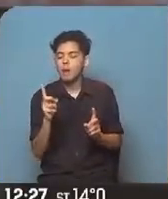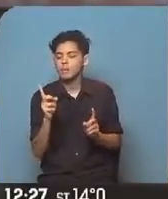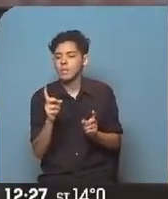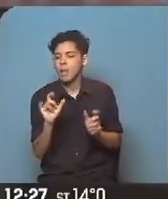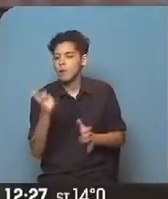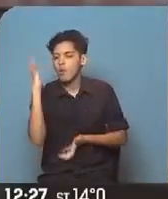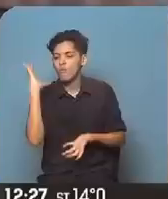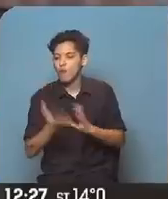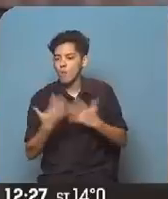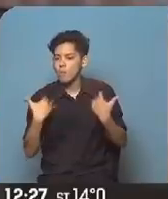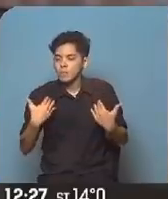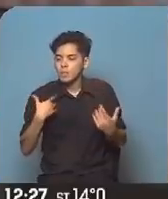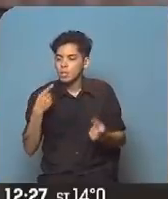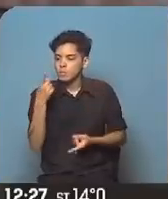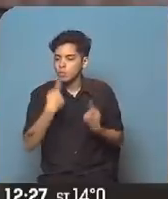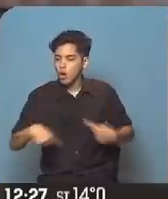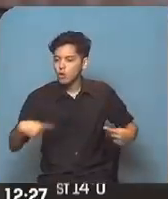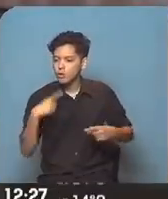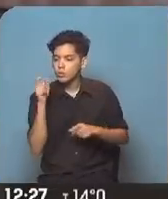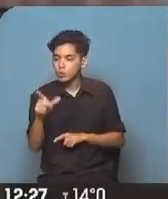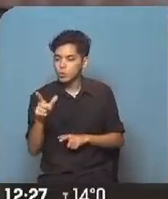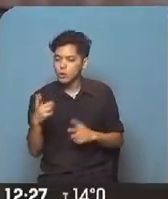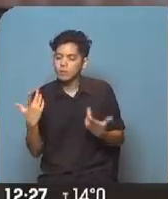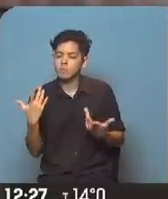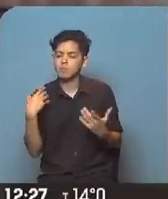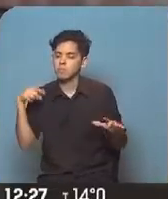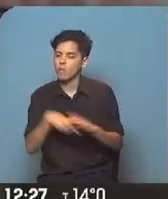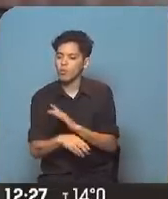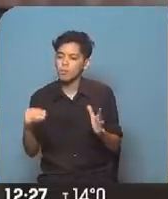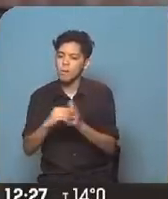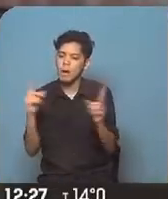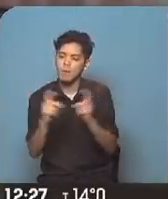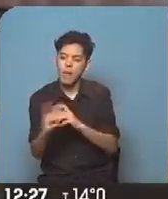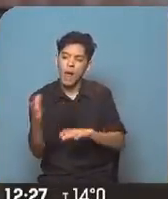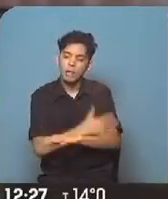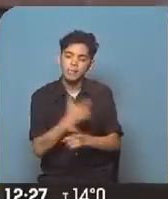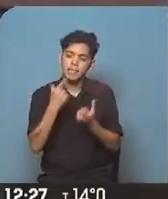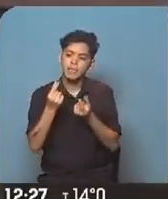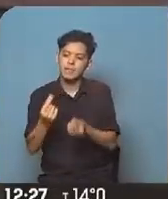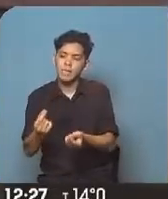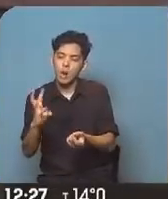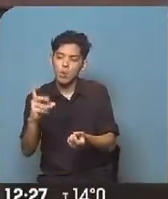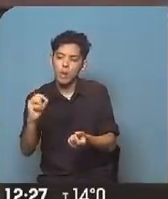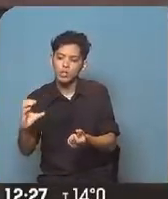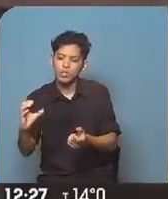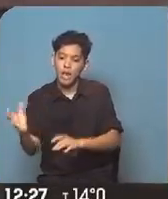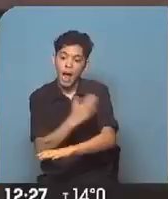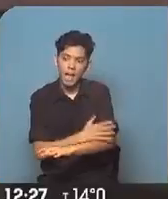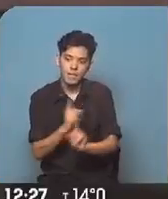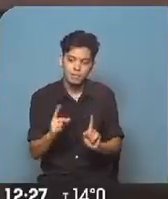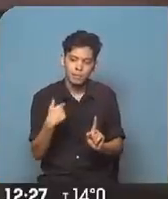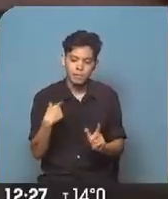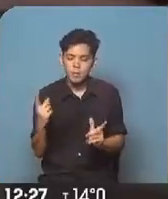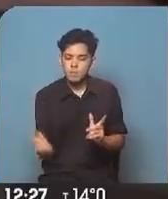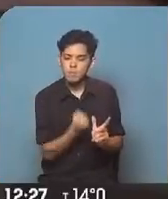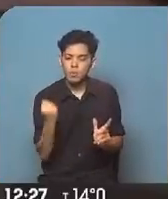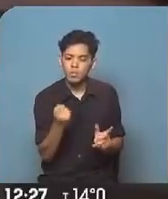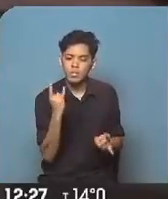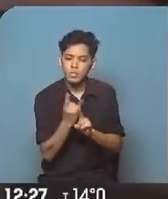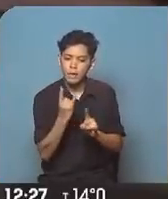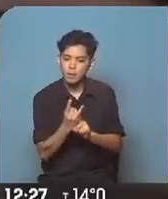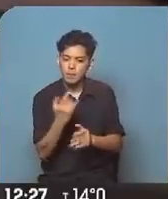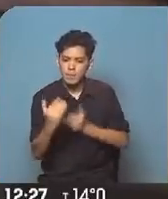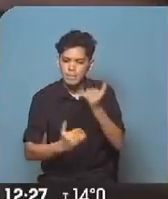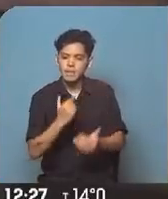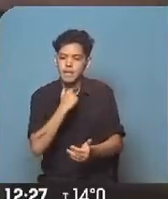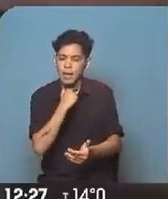ese sentido, para que no se profundice todavía más el problema, como alguna vez le criticamos al anterior Banco Central, es importante que siempre mantenga la iniciativa,